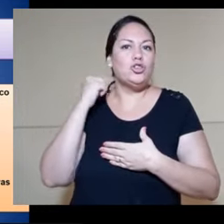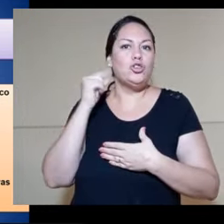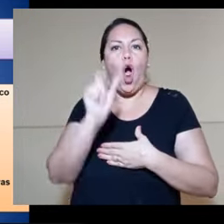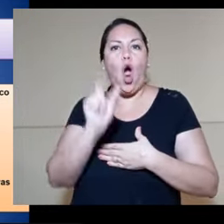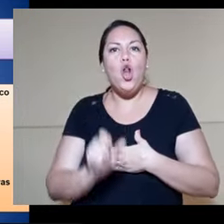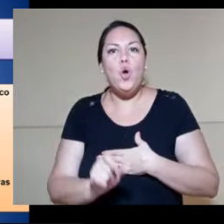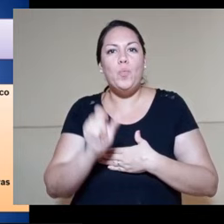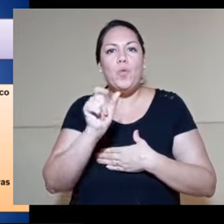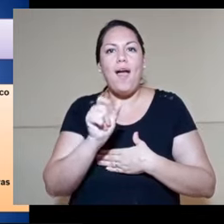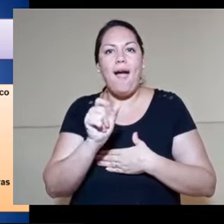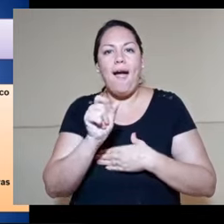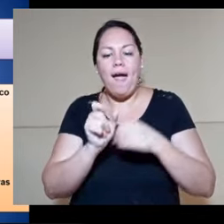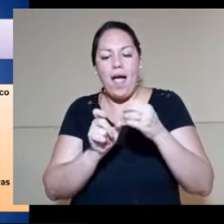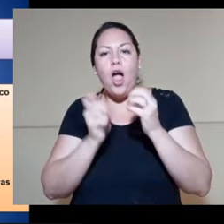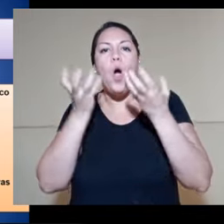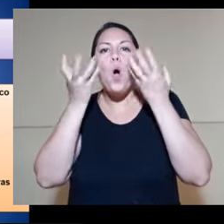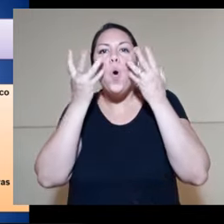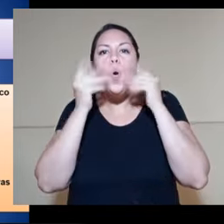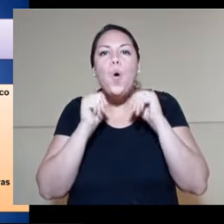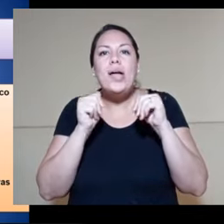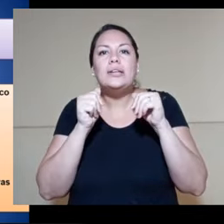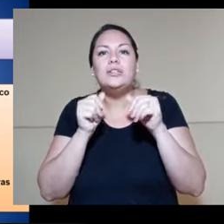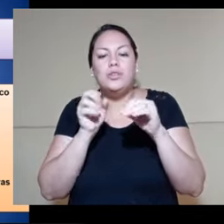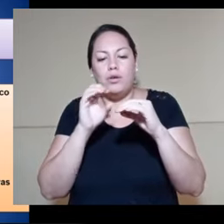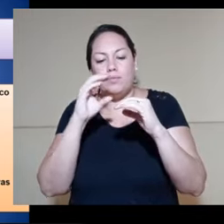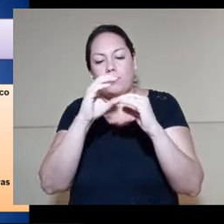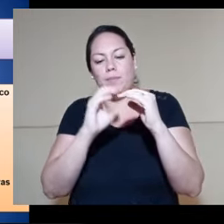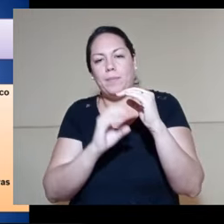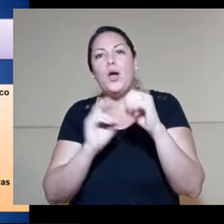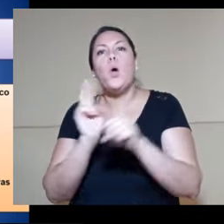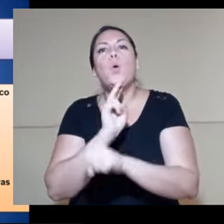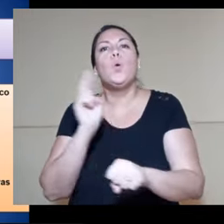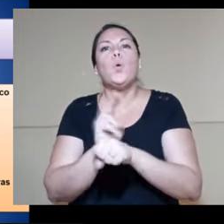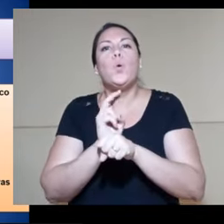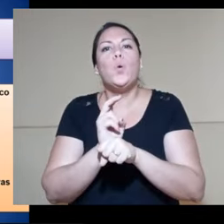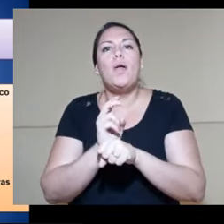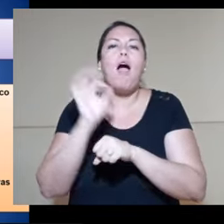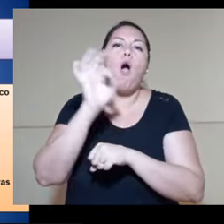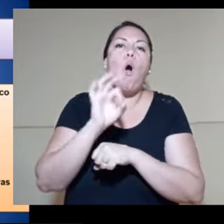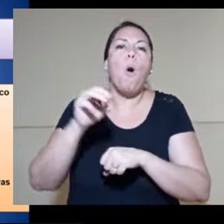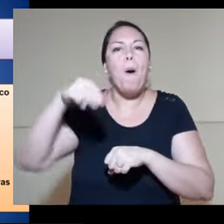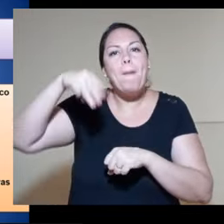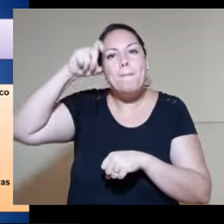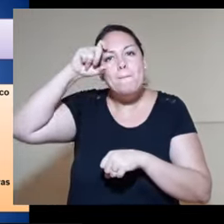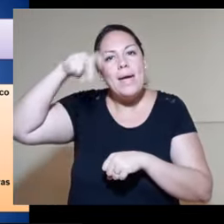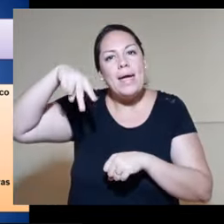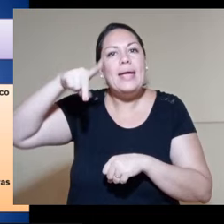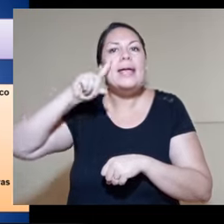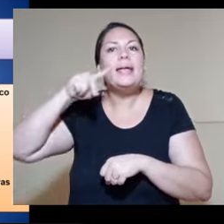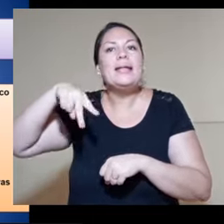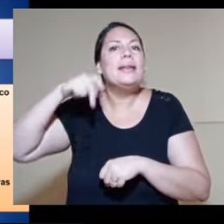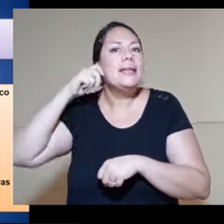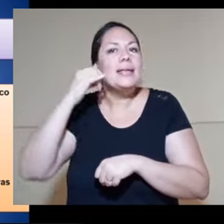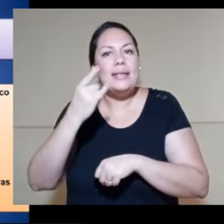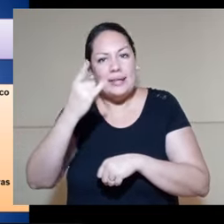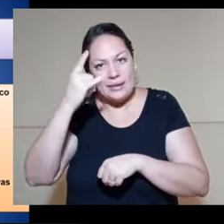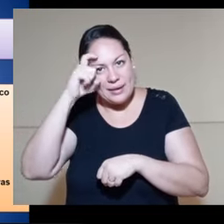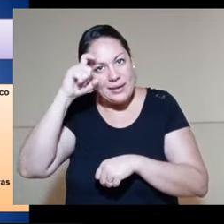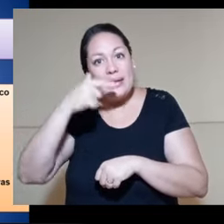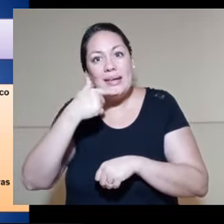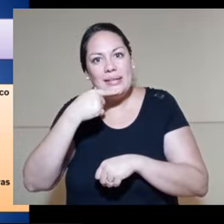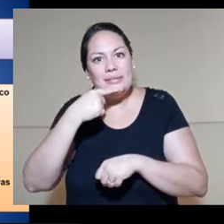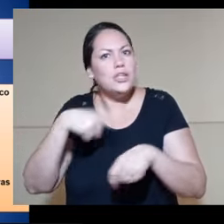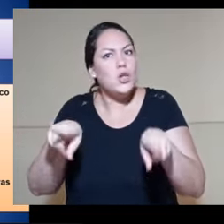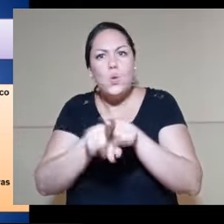vertebral? Porque tiene que estar protegido ese tejido, ¿no es cierto?, por los huesos y por las meninges, porque si no cualquier virus,